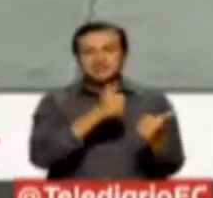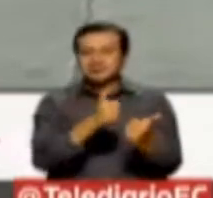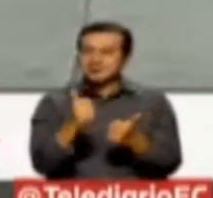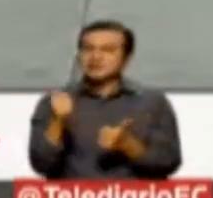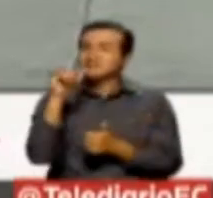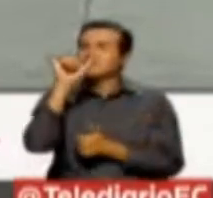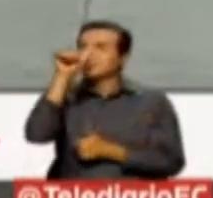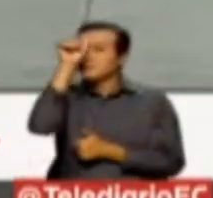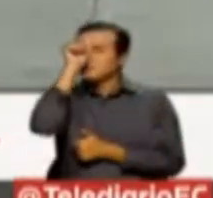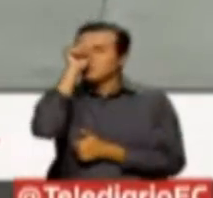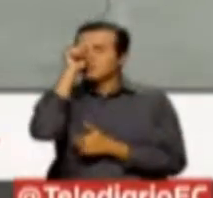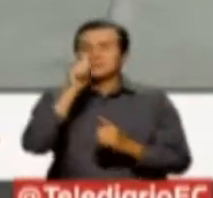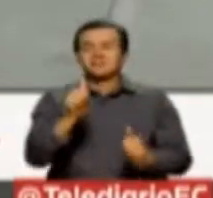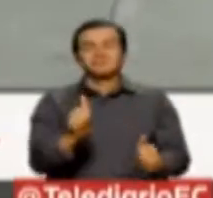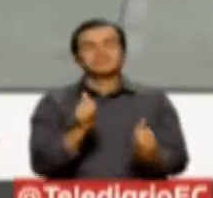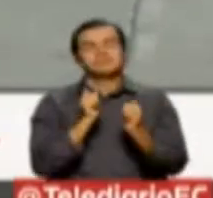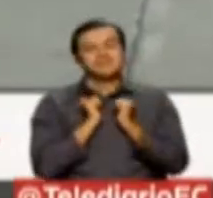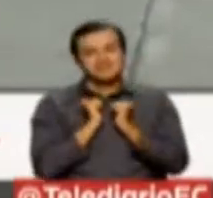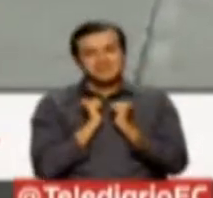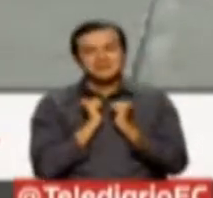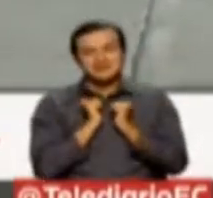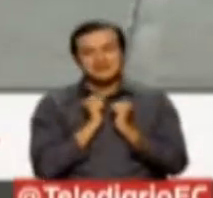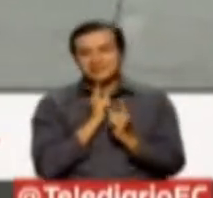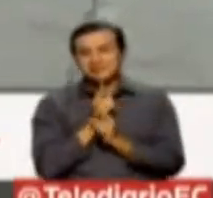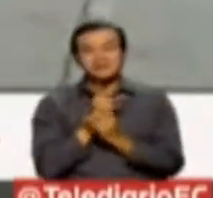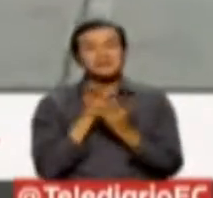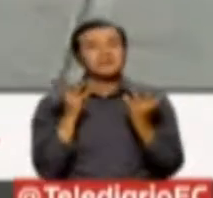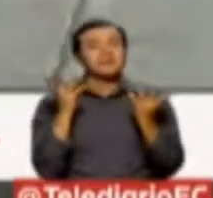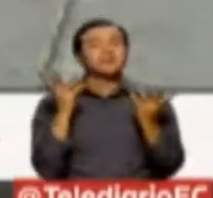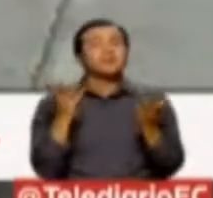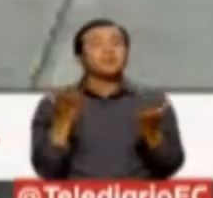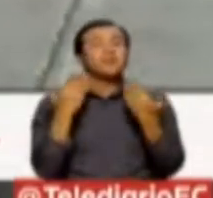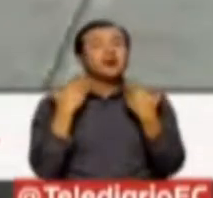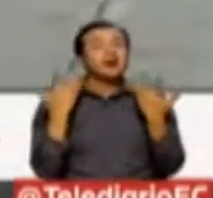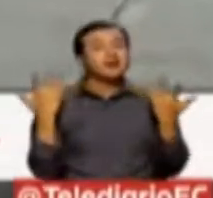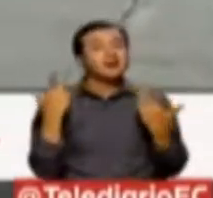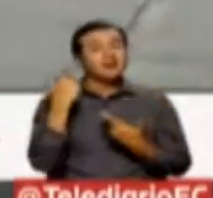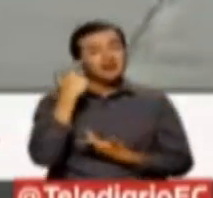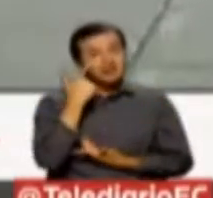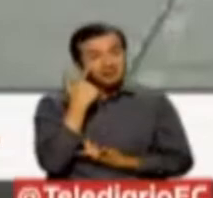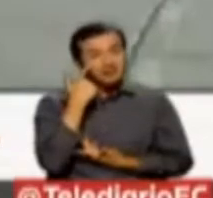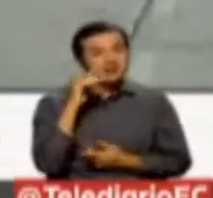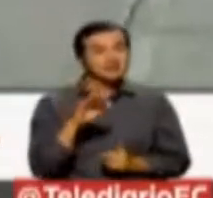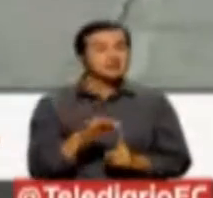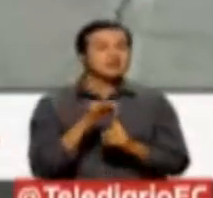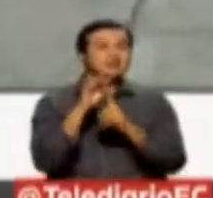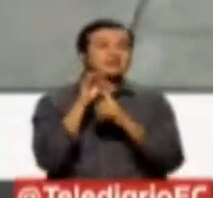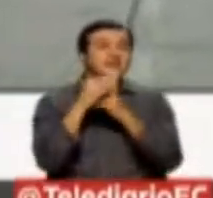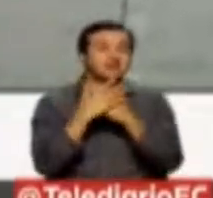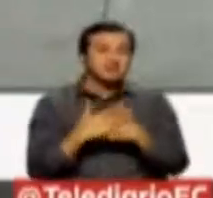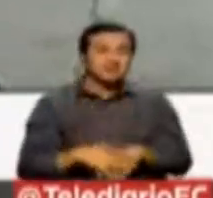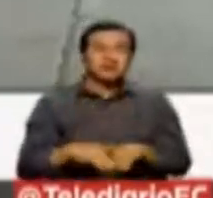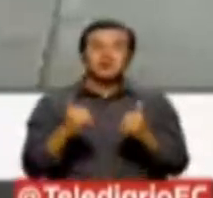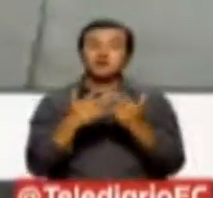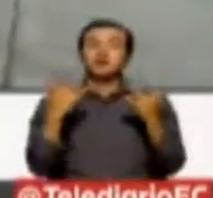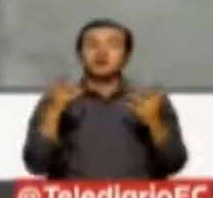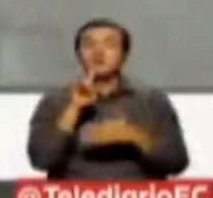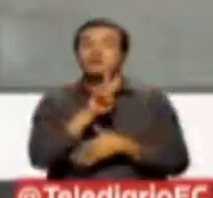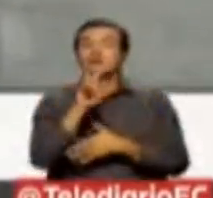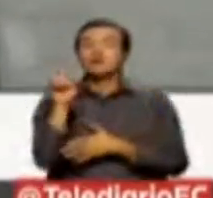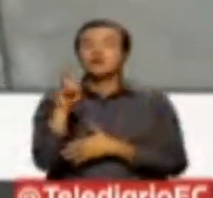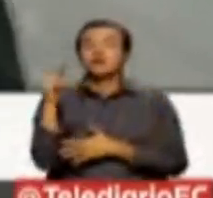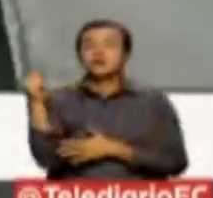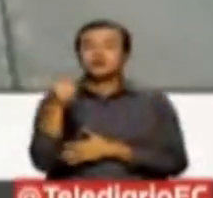sábado y domingo para descansar. Y precisamente aquí en Guayaquil tenemos una particularidad. Estamos en este momento con 22